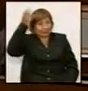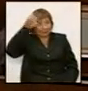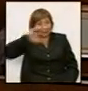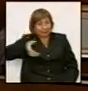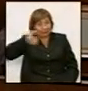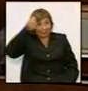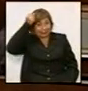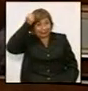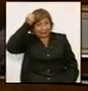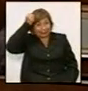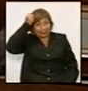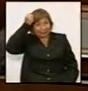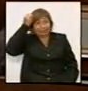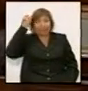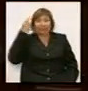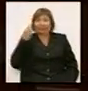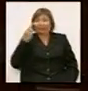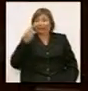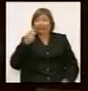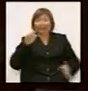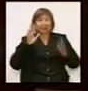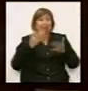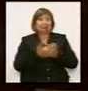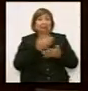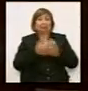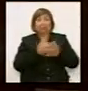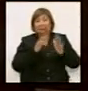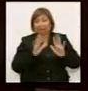eso como una novedad.